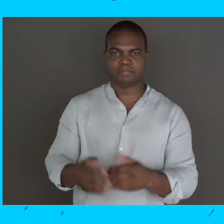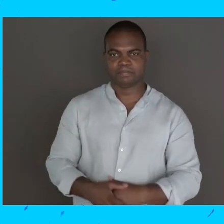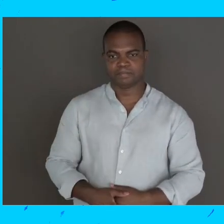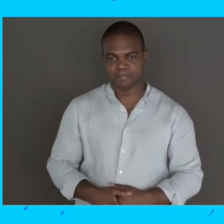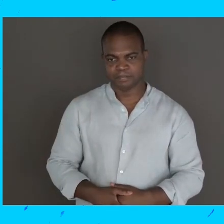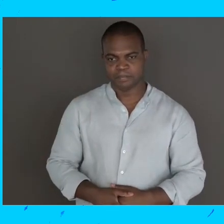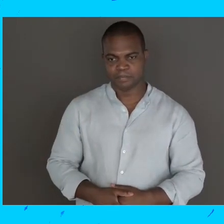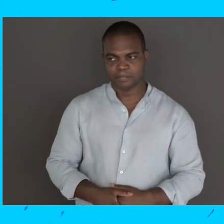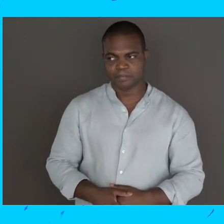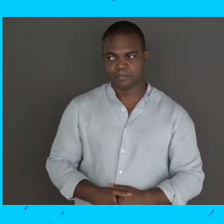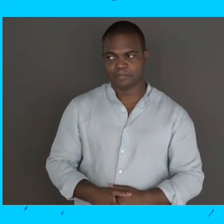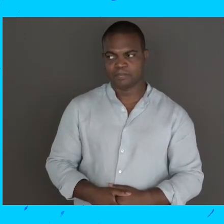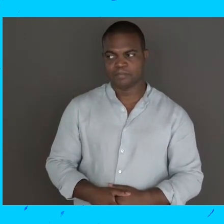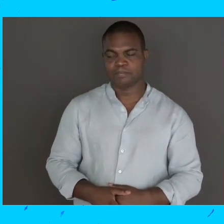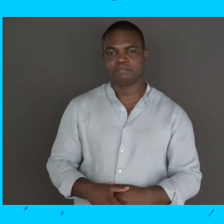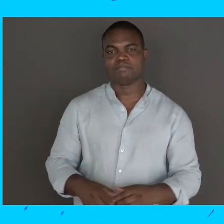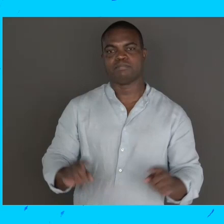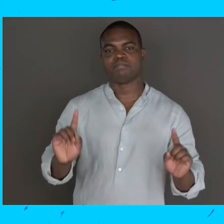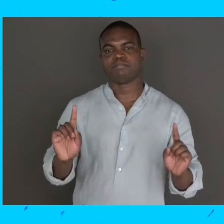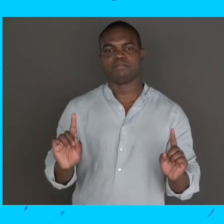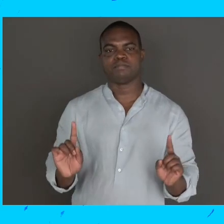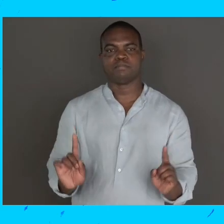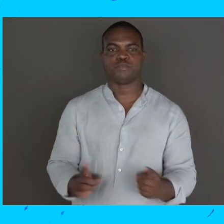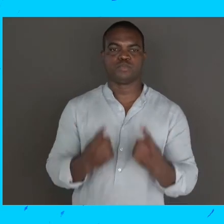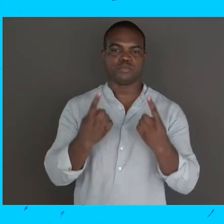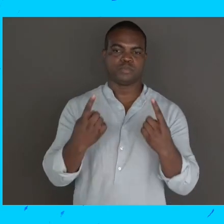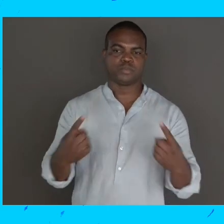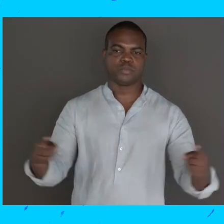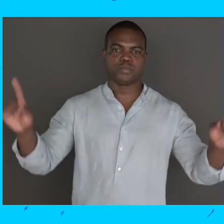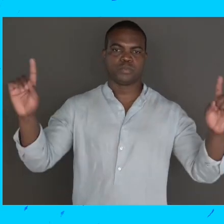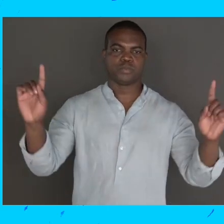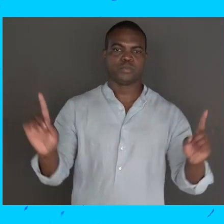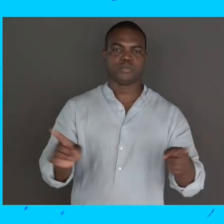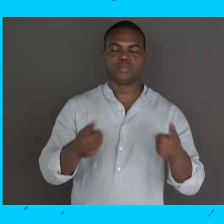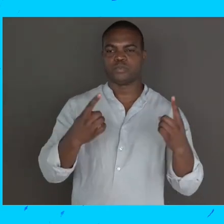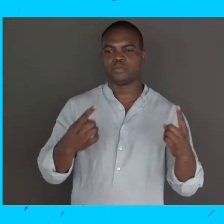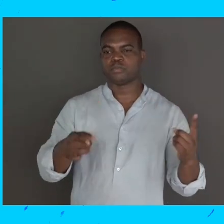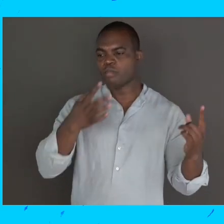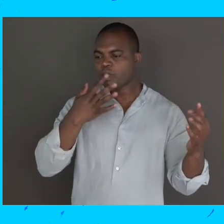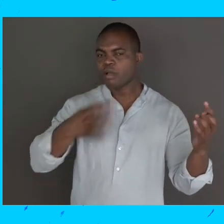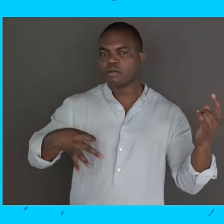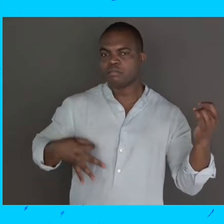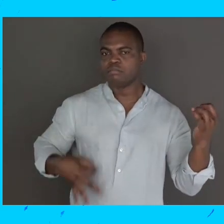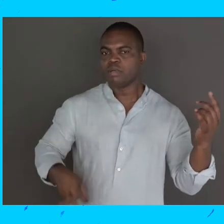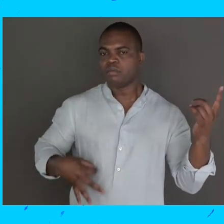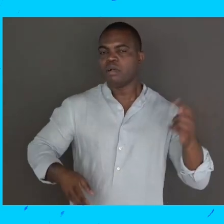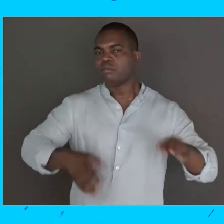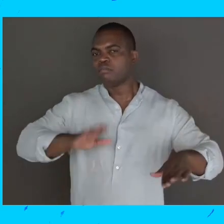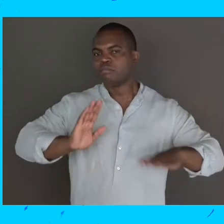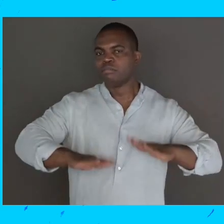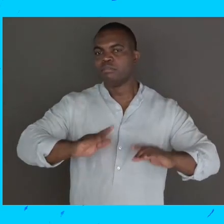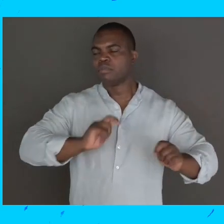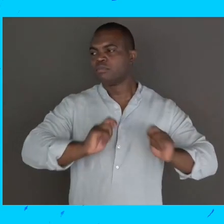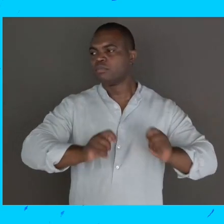Nosotros nos comprometemos con la implementación de una educación sexual completa,